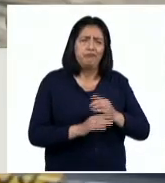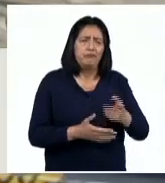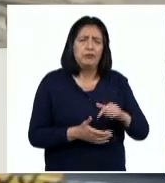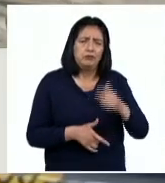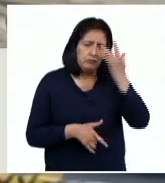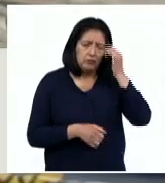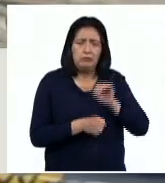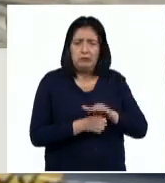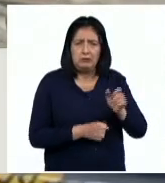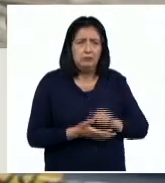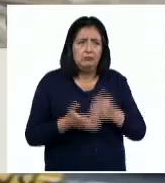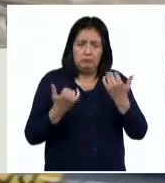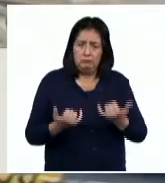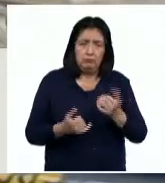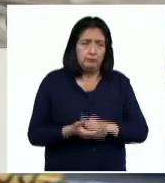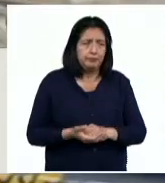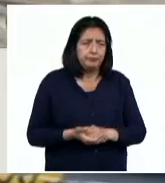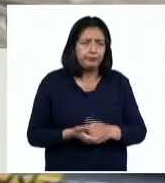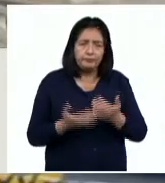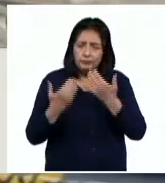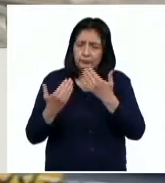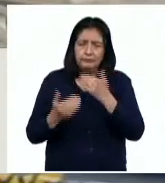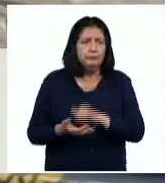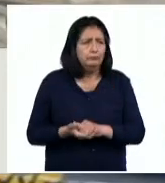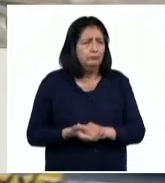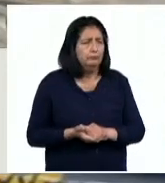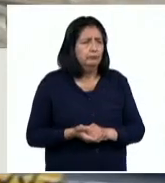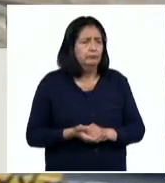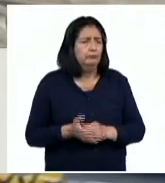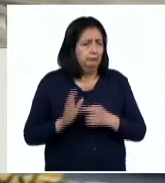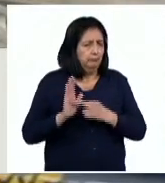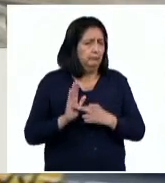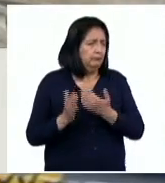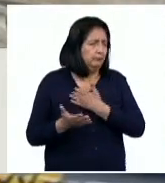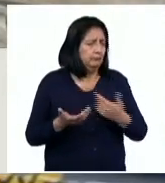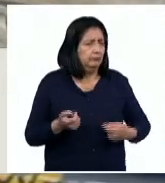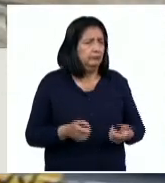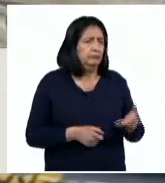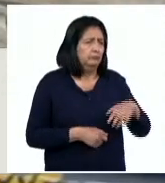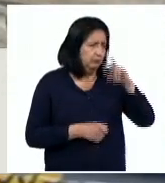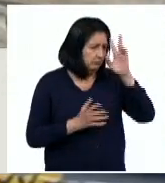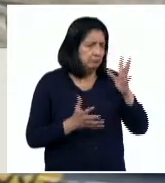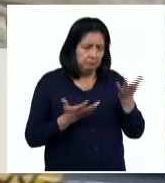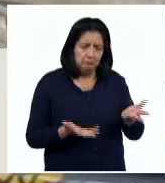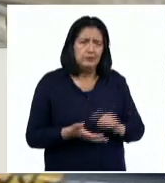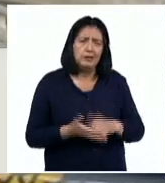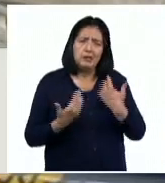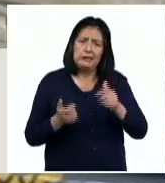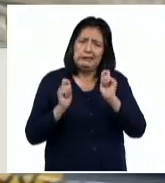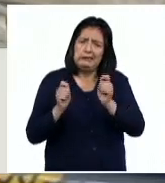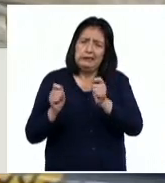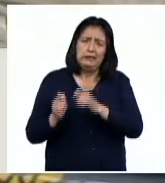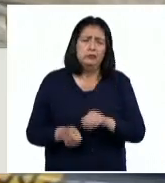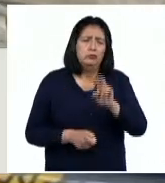del COVID. Y hoy agradecemos, a nombre del gobierno y en nombre de los peruanos, esta